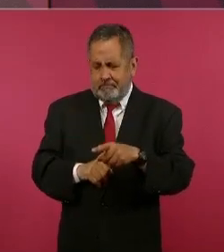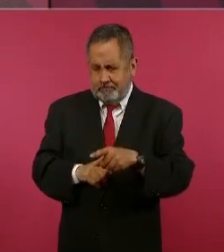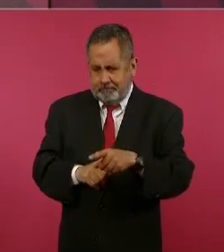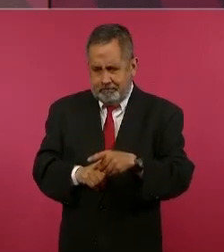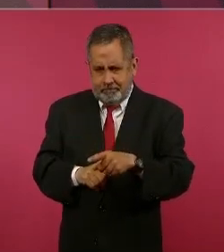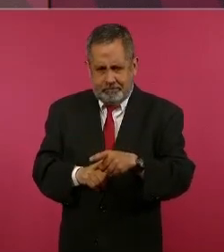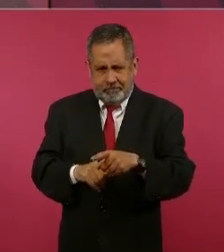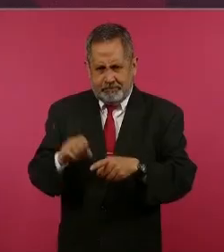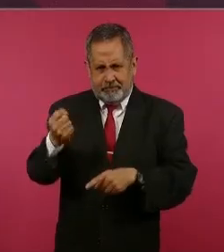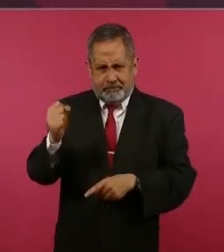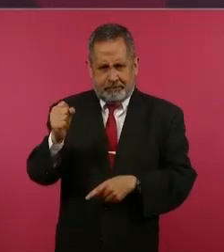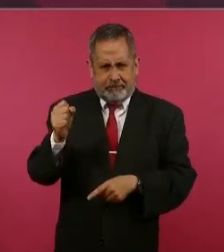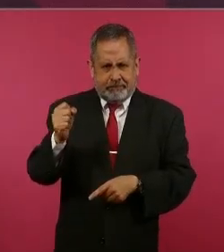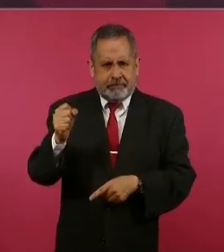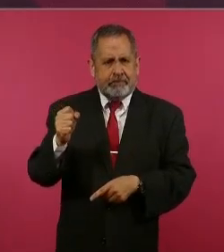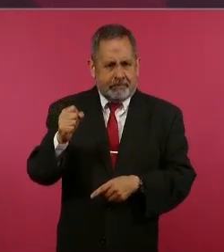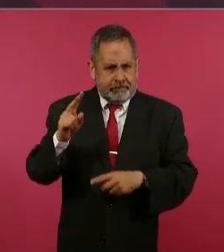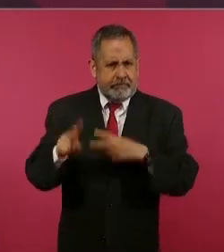en septiembre,